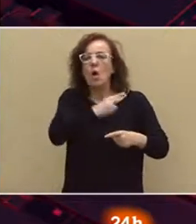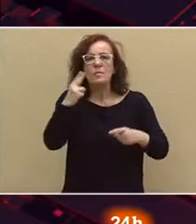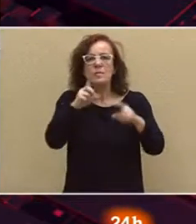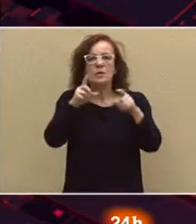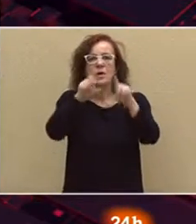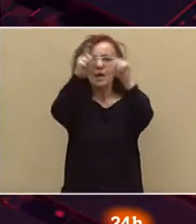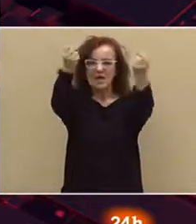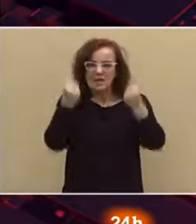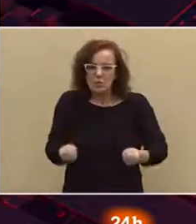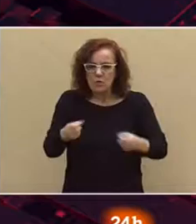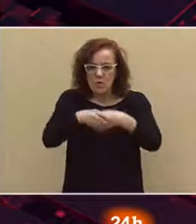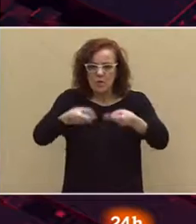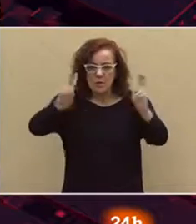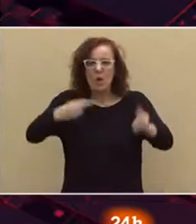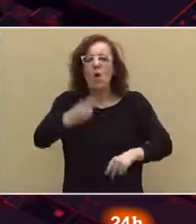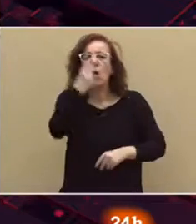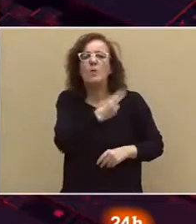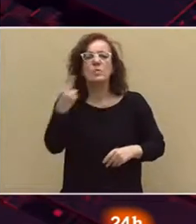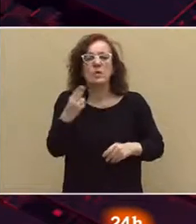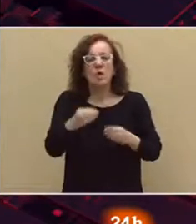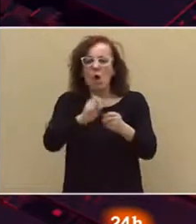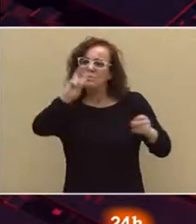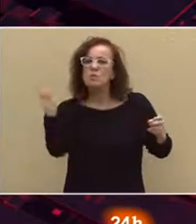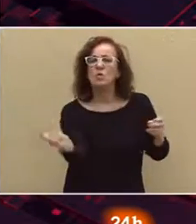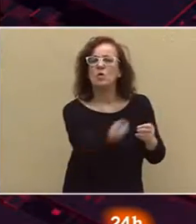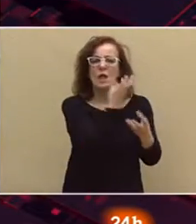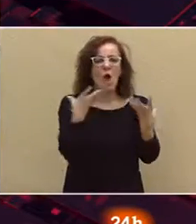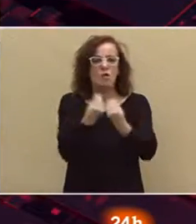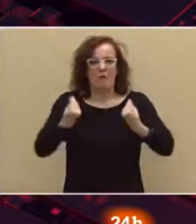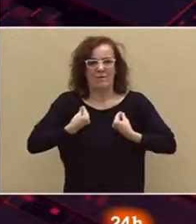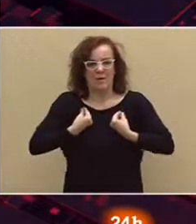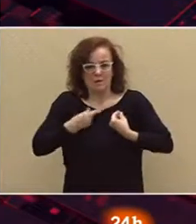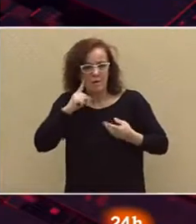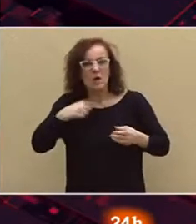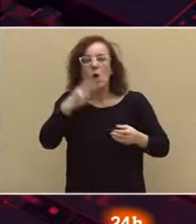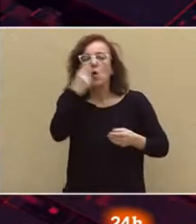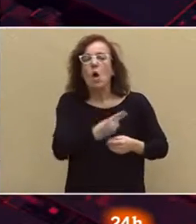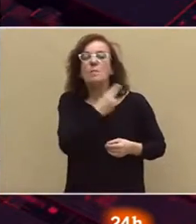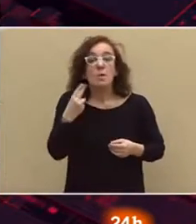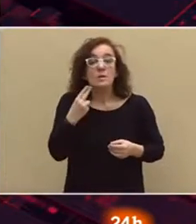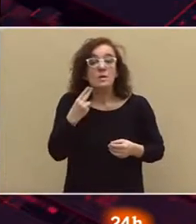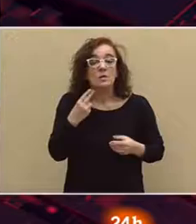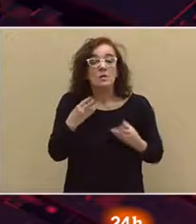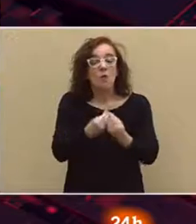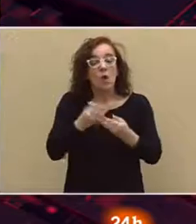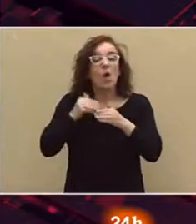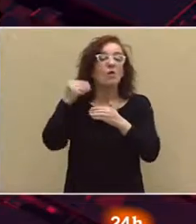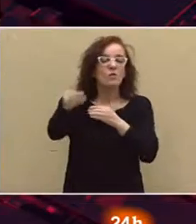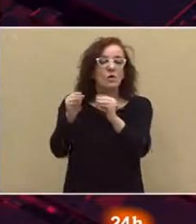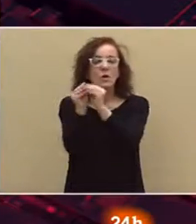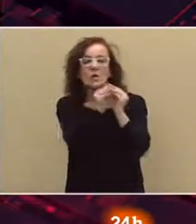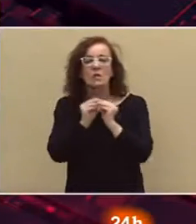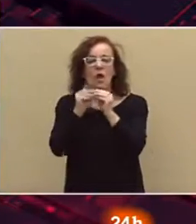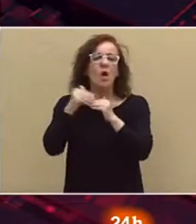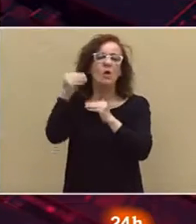democráticas, nuestro compromiso con el pluralismo y la convivencia y nuestro compromiso con el futuro de concordia y de prosperidad